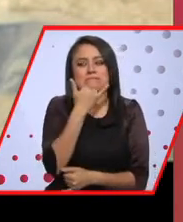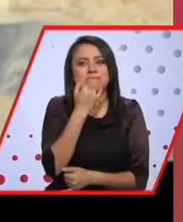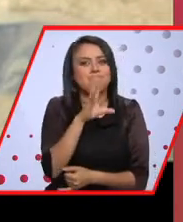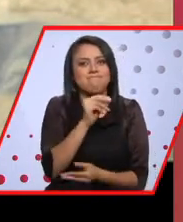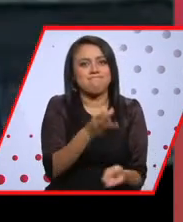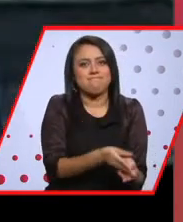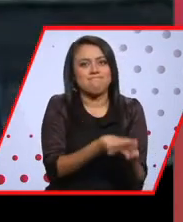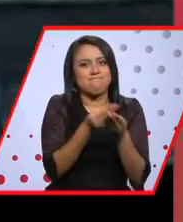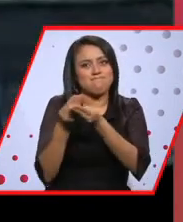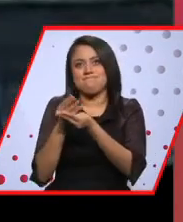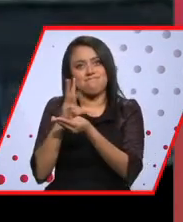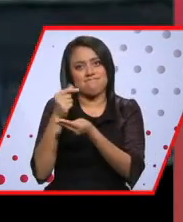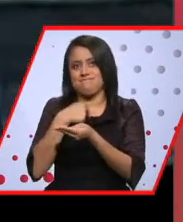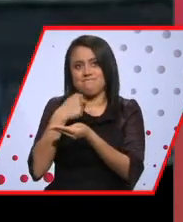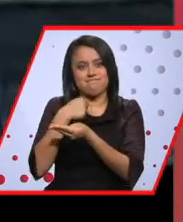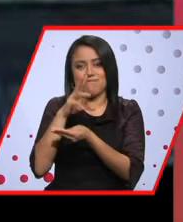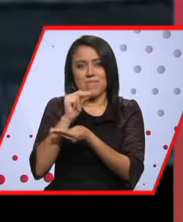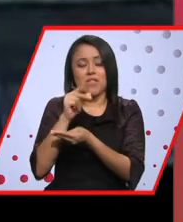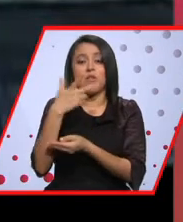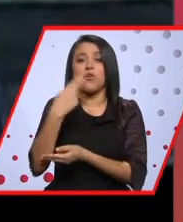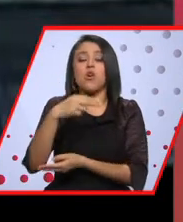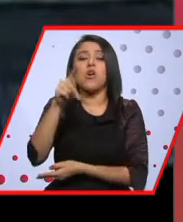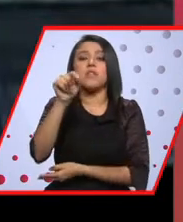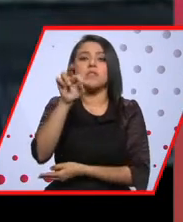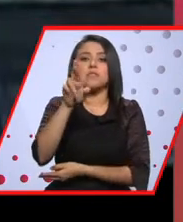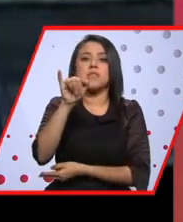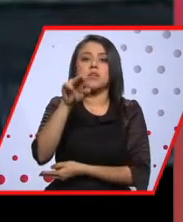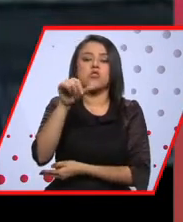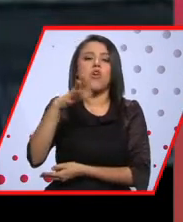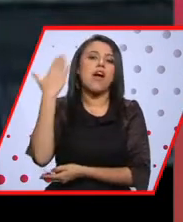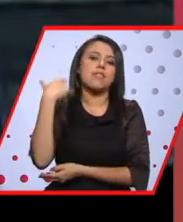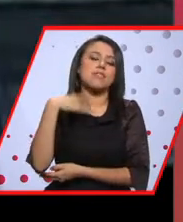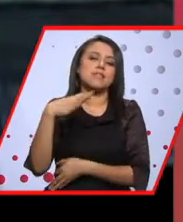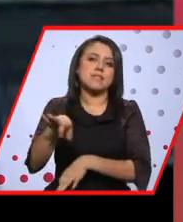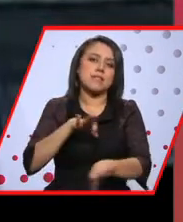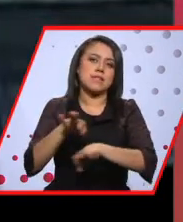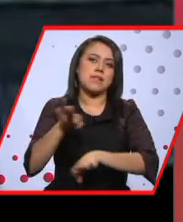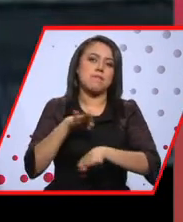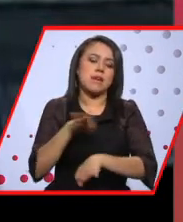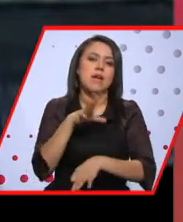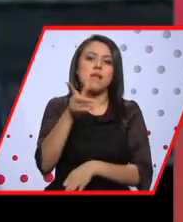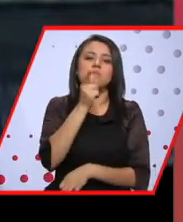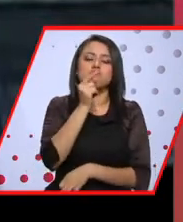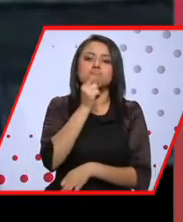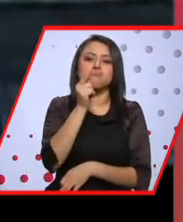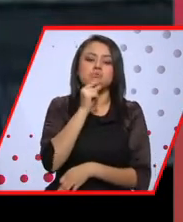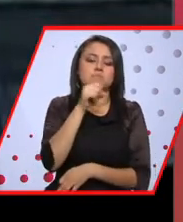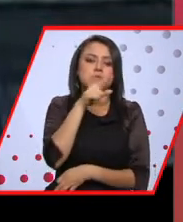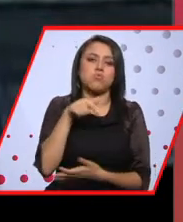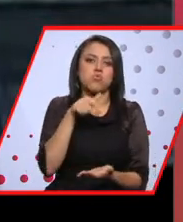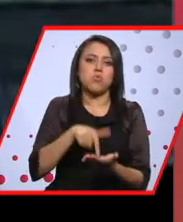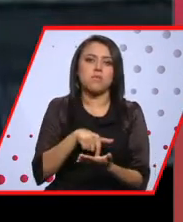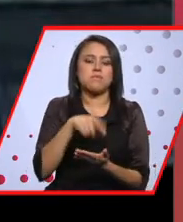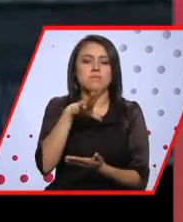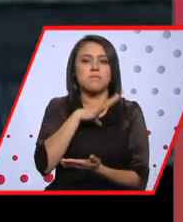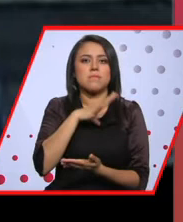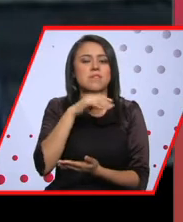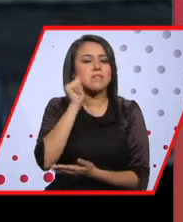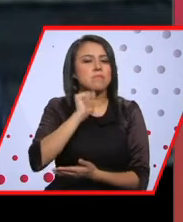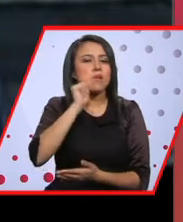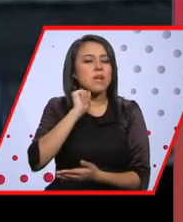los documentos. Su esposo, Trino Ortiz, fue agente de vialidad y luego policía en Tlajomulco. Me violó, como